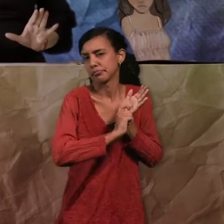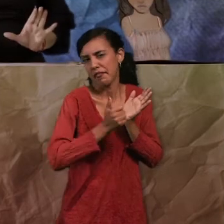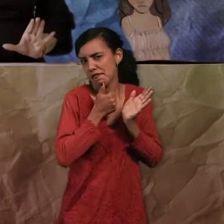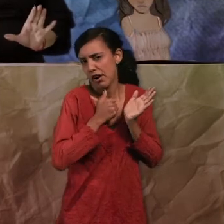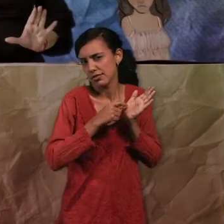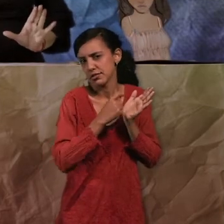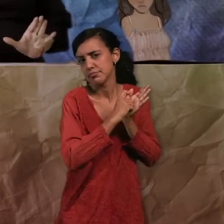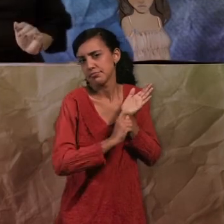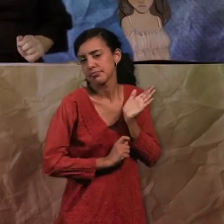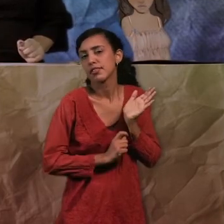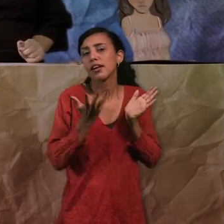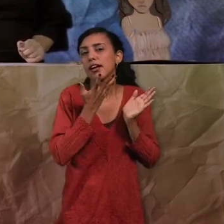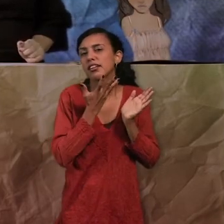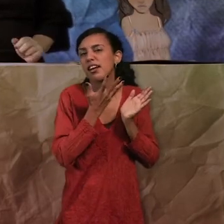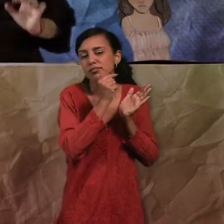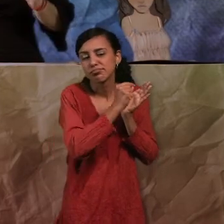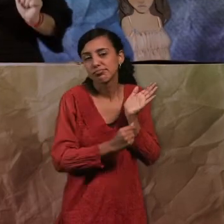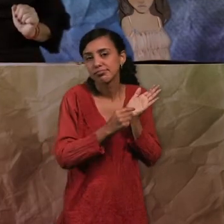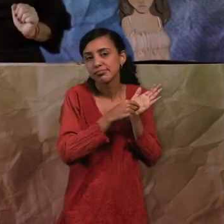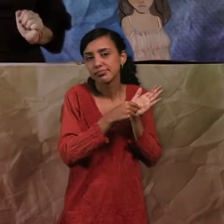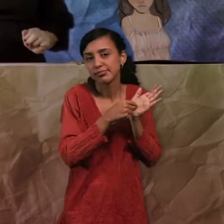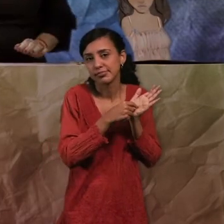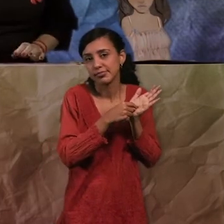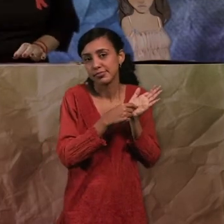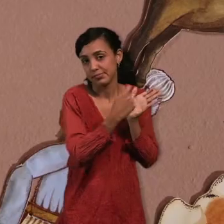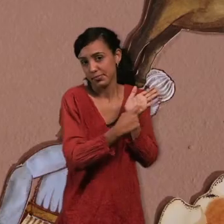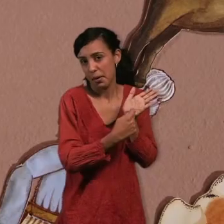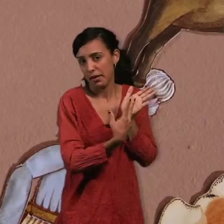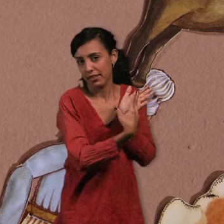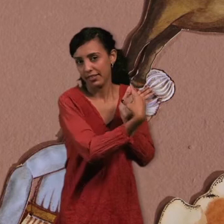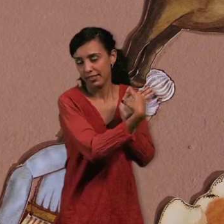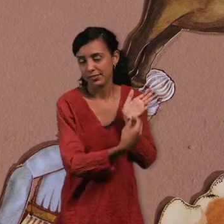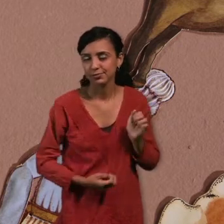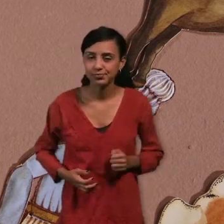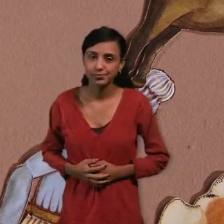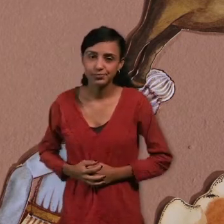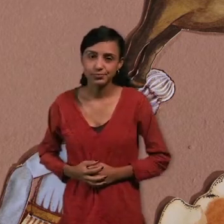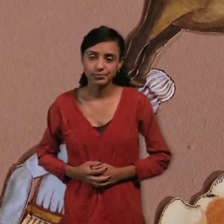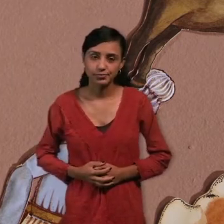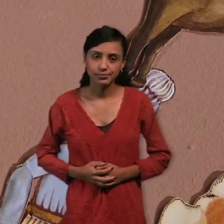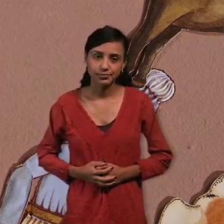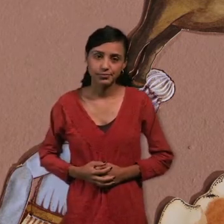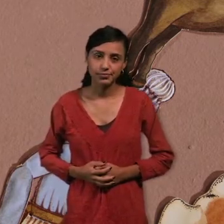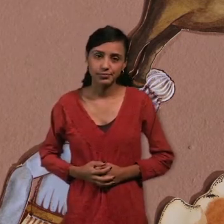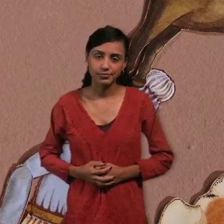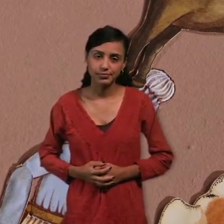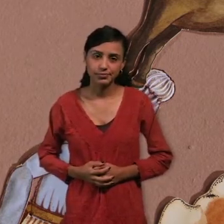sencillo de quién va a ser el personaje que vamos a construir en papel recortado. Cuando hago mi diseño, solo me estoy